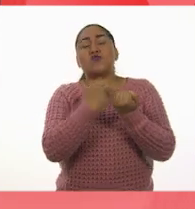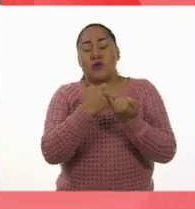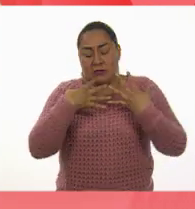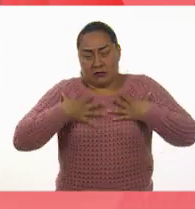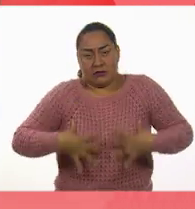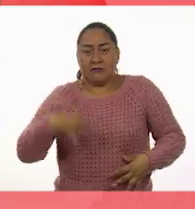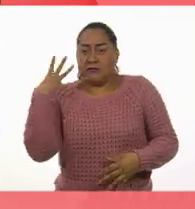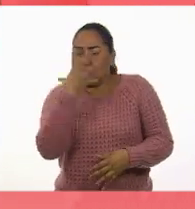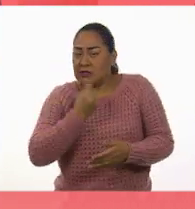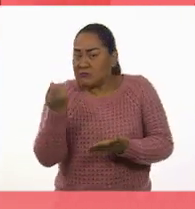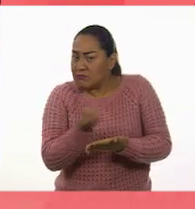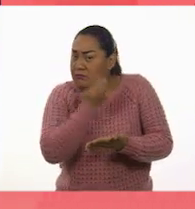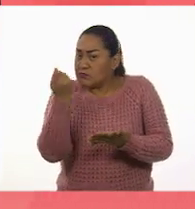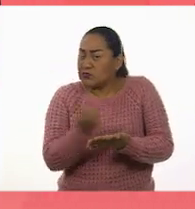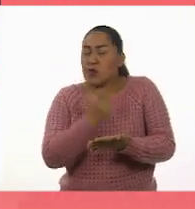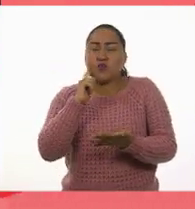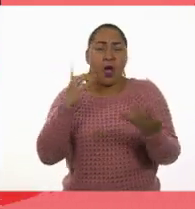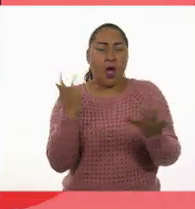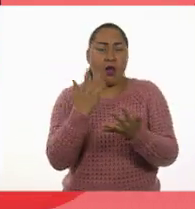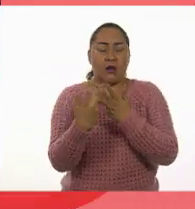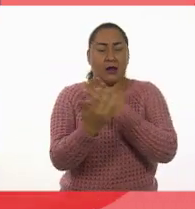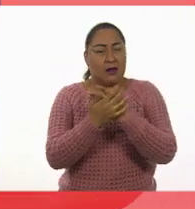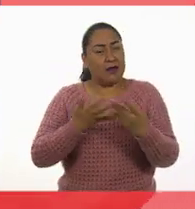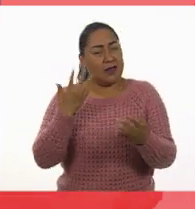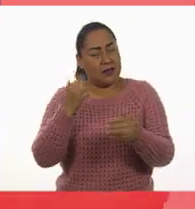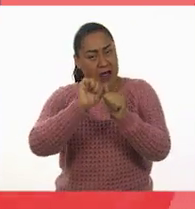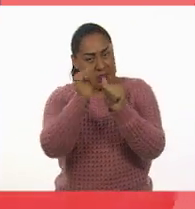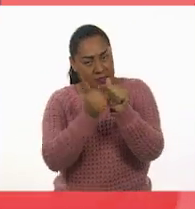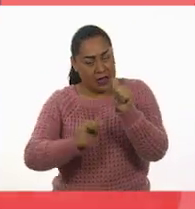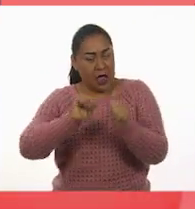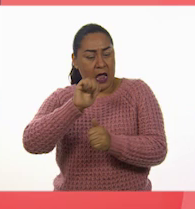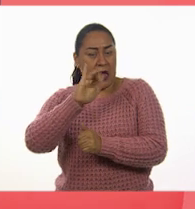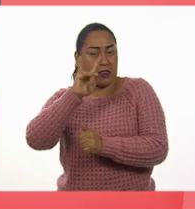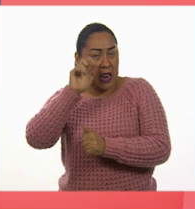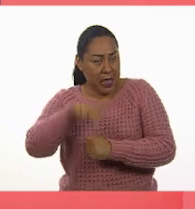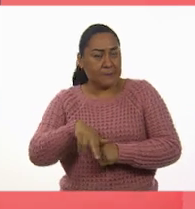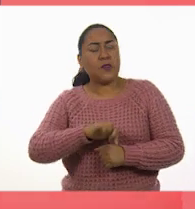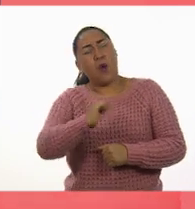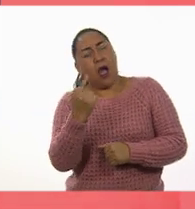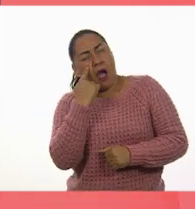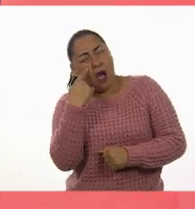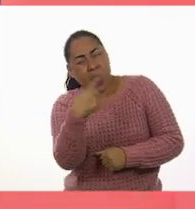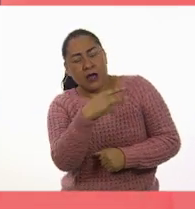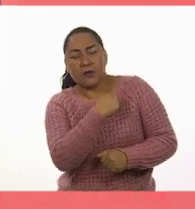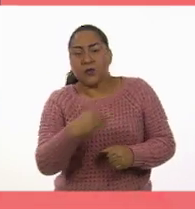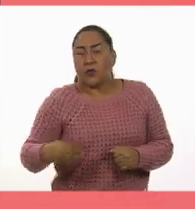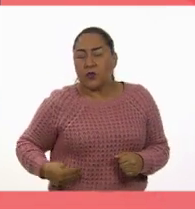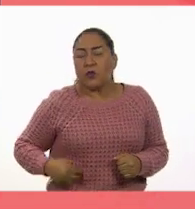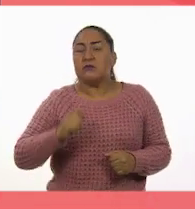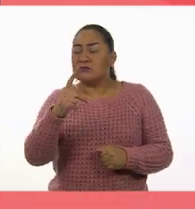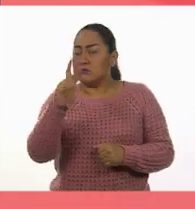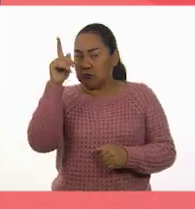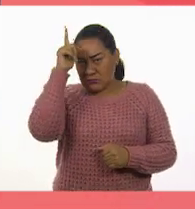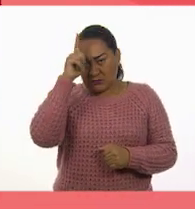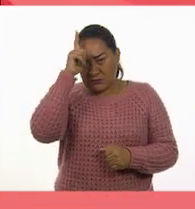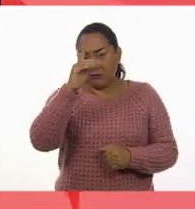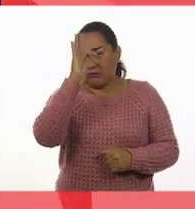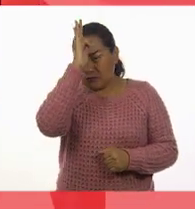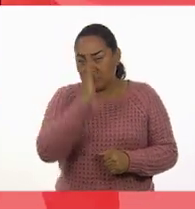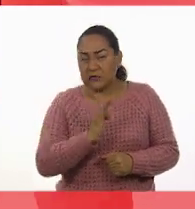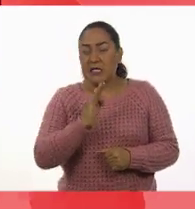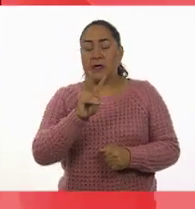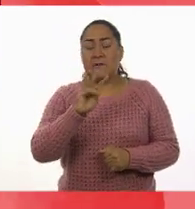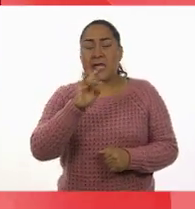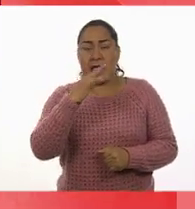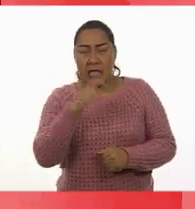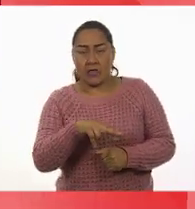trajes bordados por las manos artesanales de Acatlán. Otra particularidad de este municipio es la Catedral de la Virgen de la Asunción,